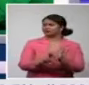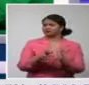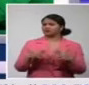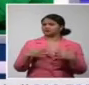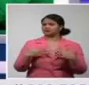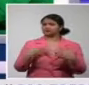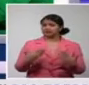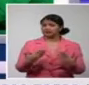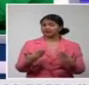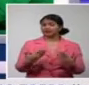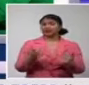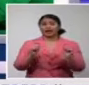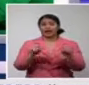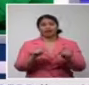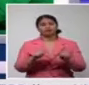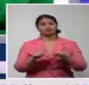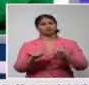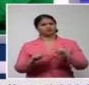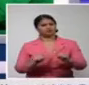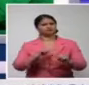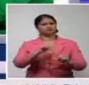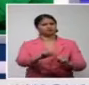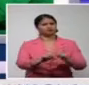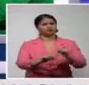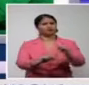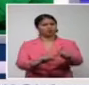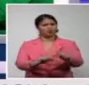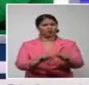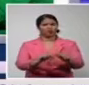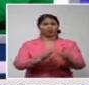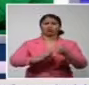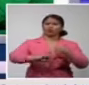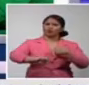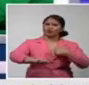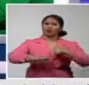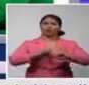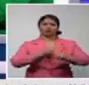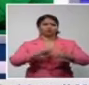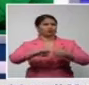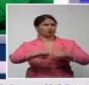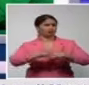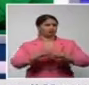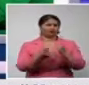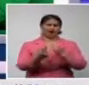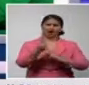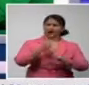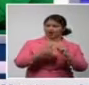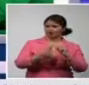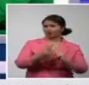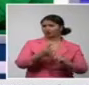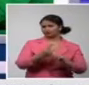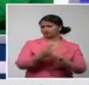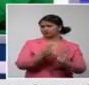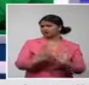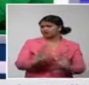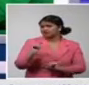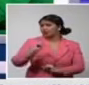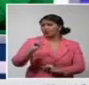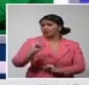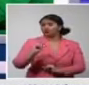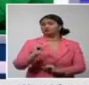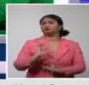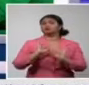ya se aprecia algunos resultados, algún control. No se puede bajar la